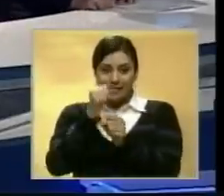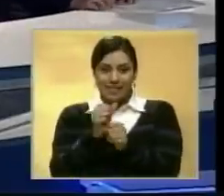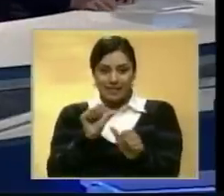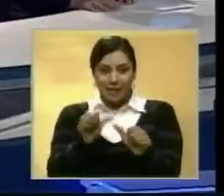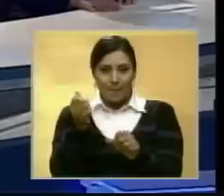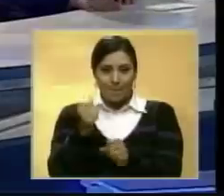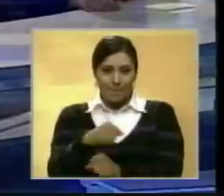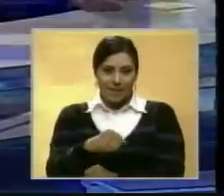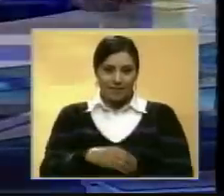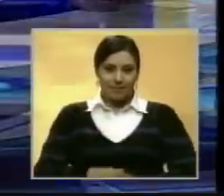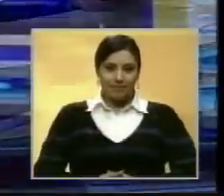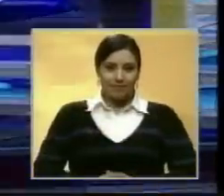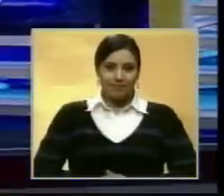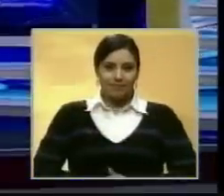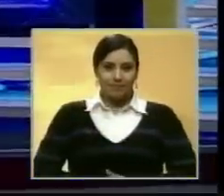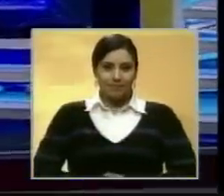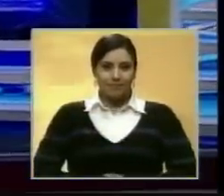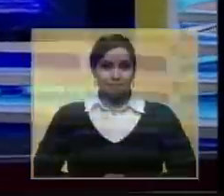pantalla.